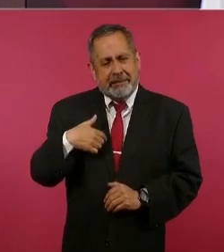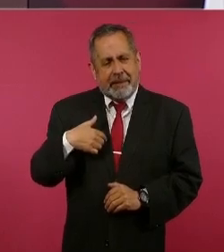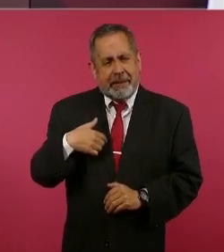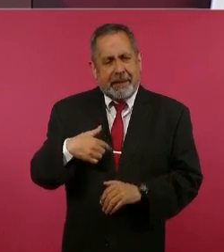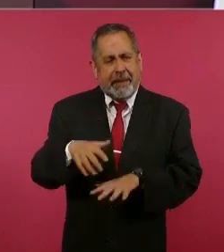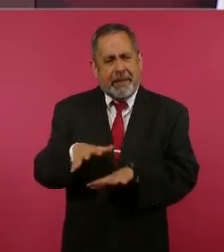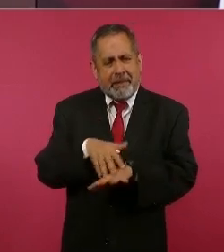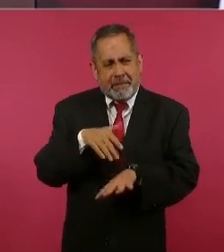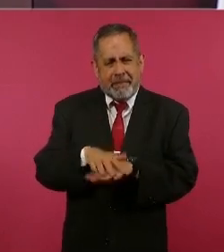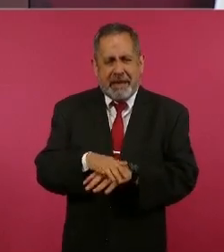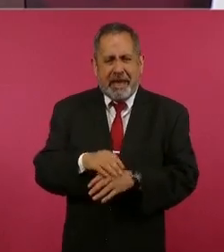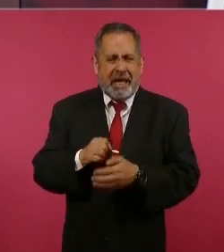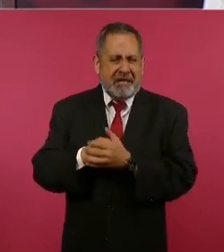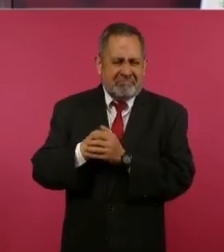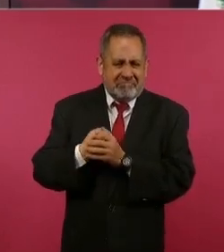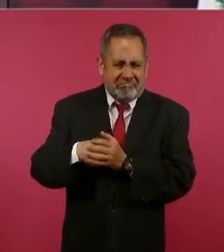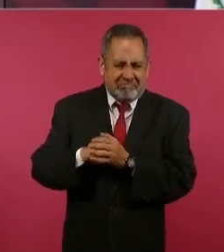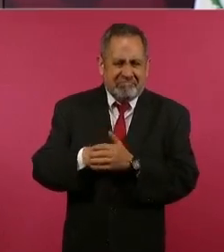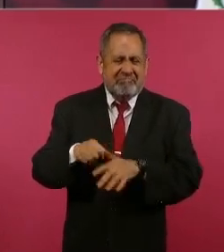el pie, el carcañal.